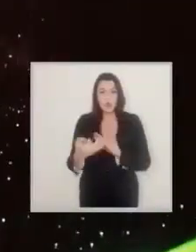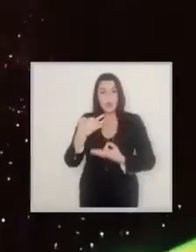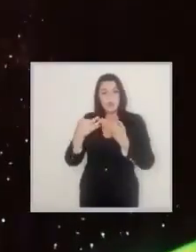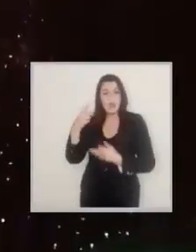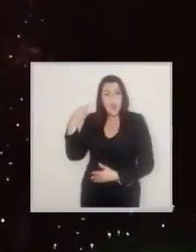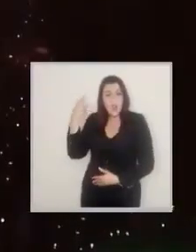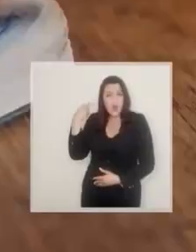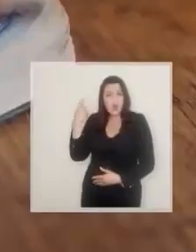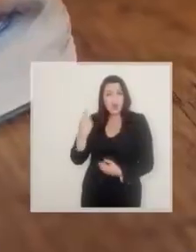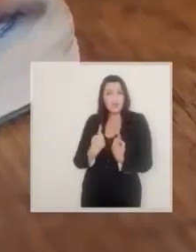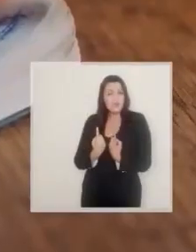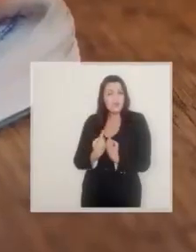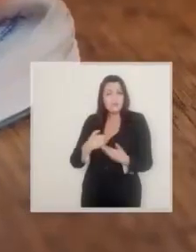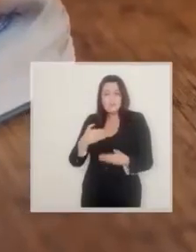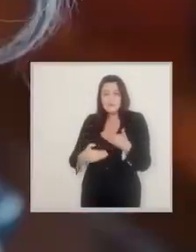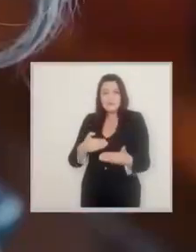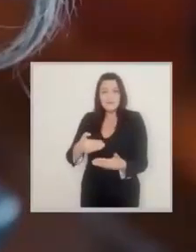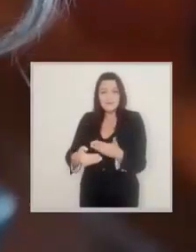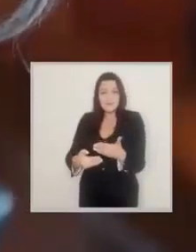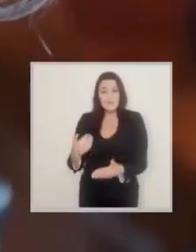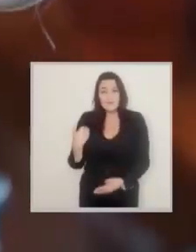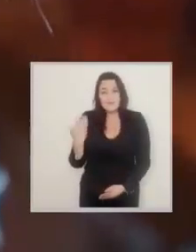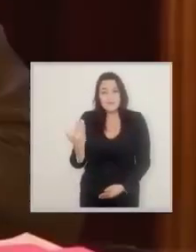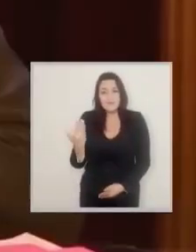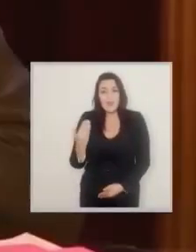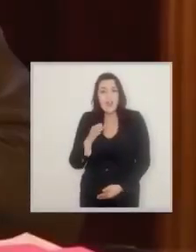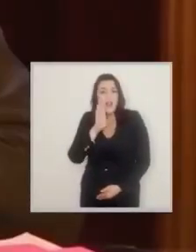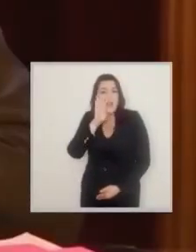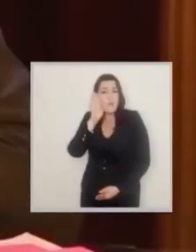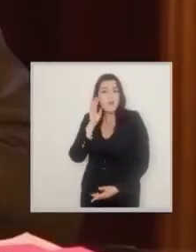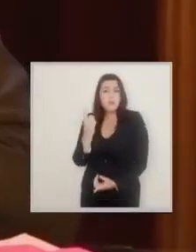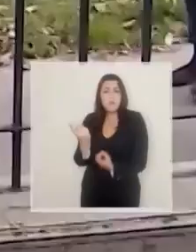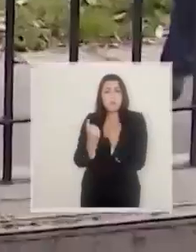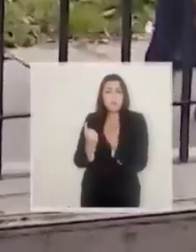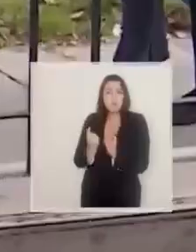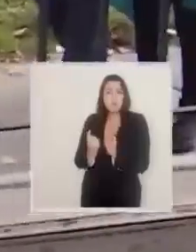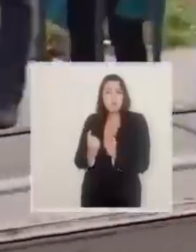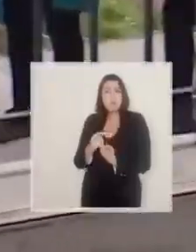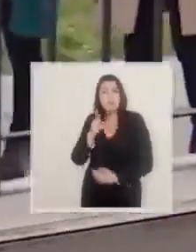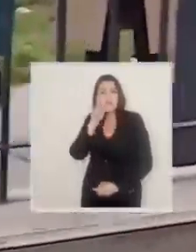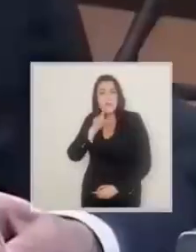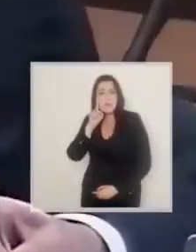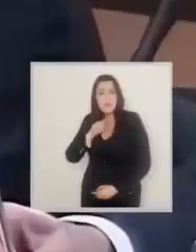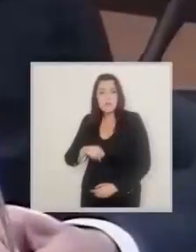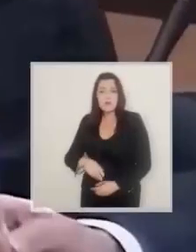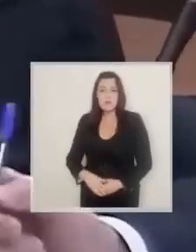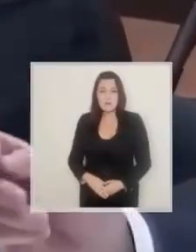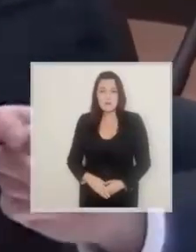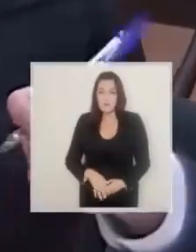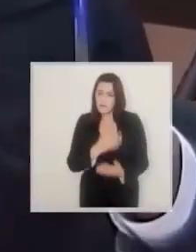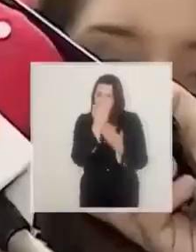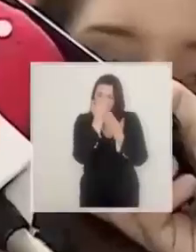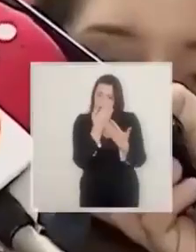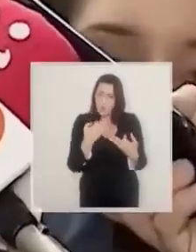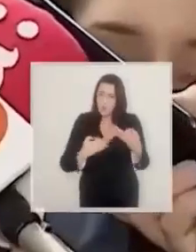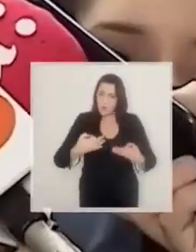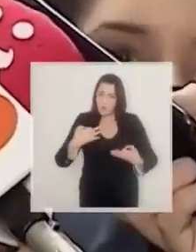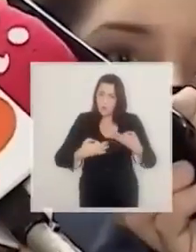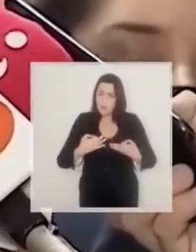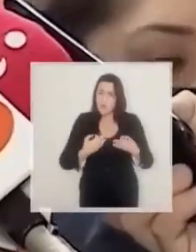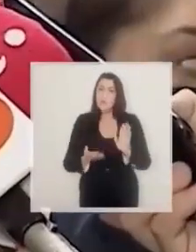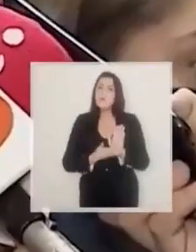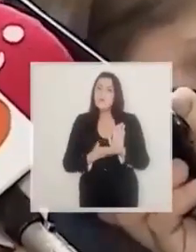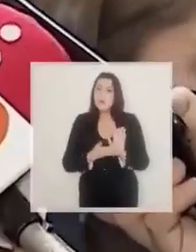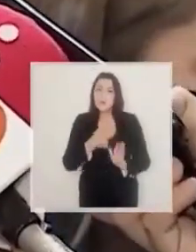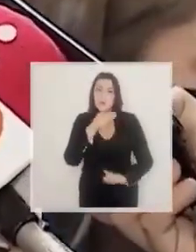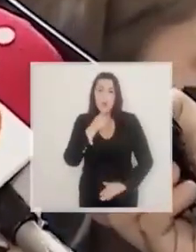de locos y seguimos adelante. Porque estoy limpio incluso cuando me lanzaron todas sus mentiras. Enfrenté a la justicia demostrando